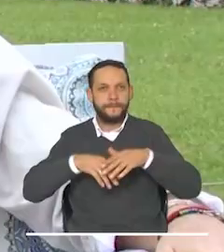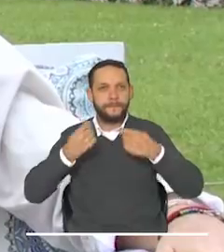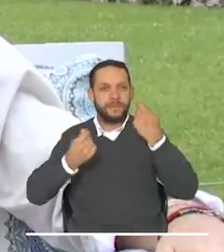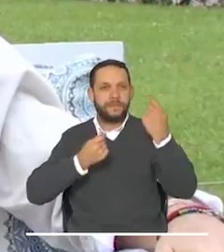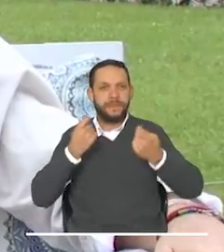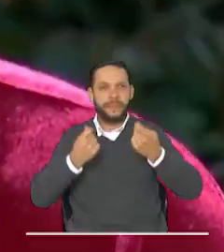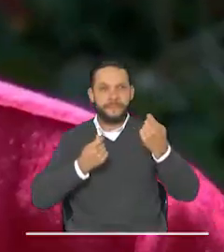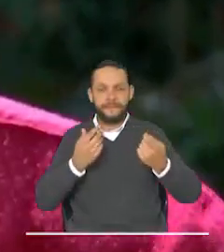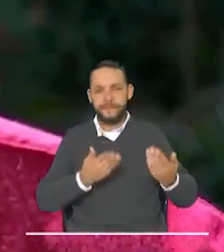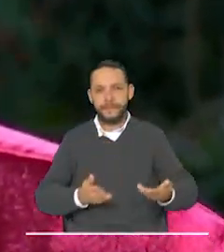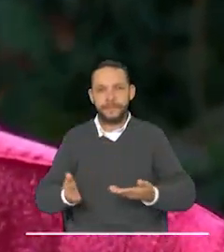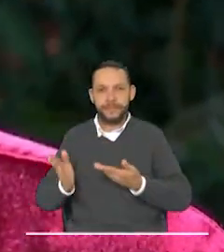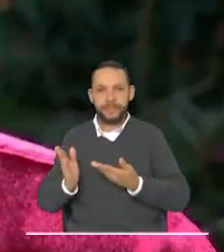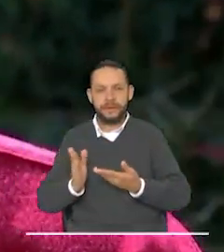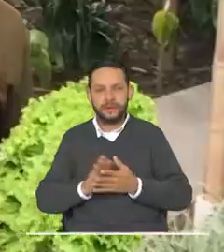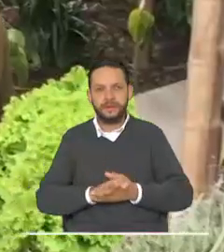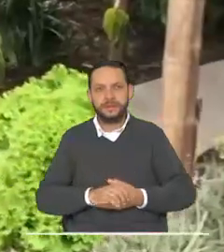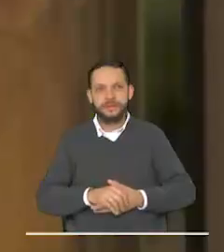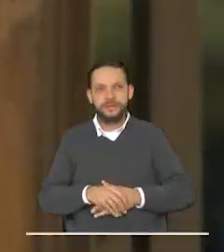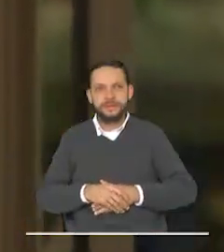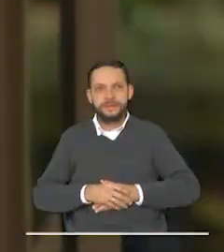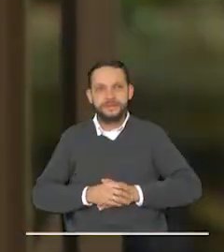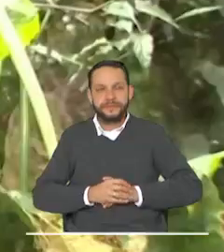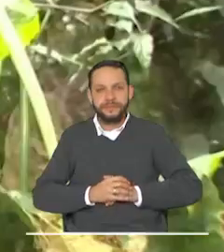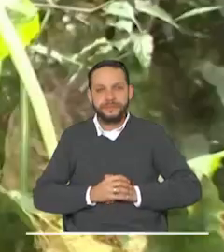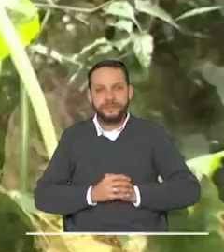nota saludables corazón